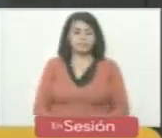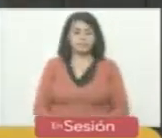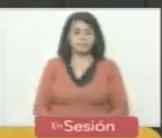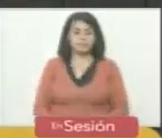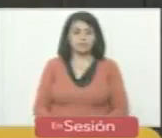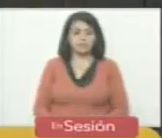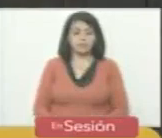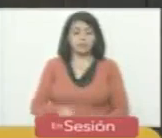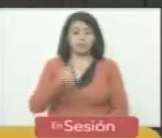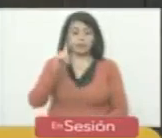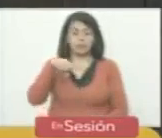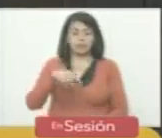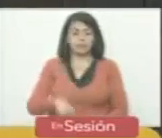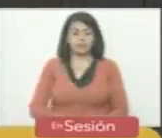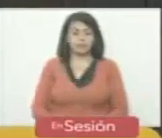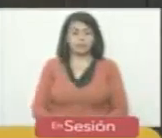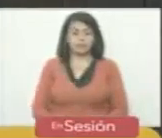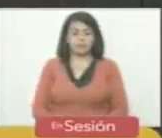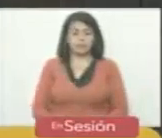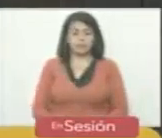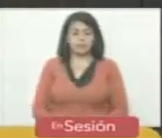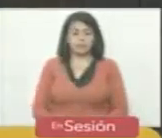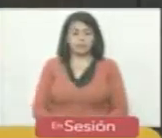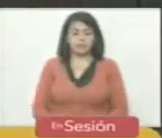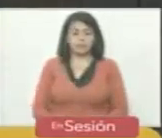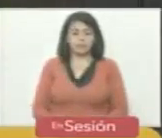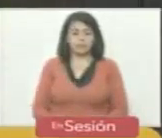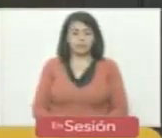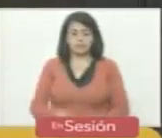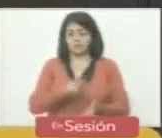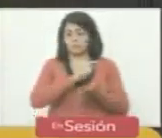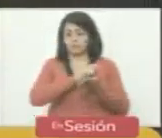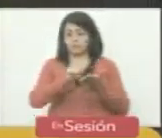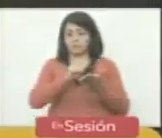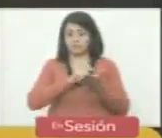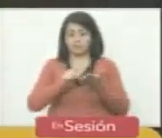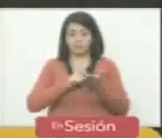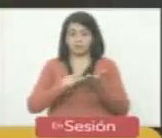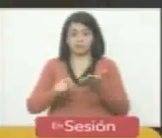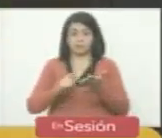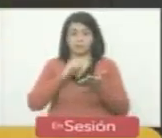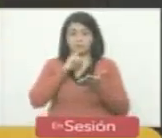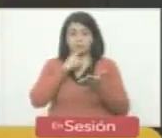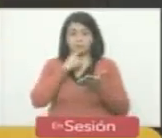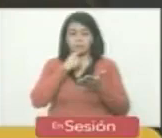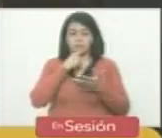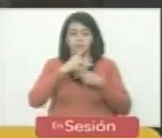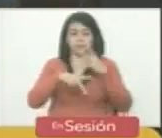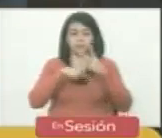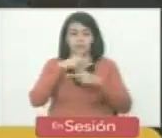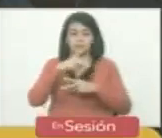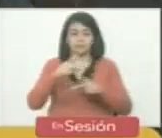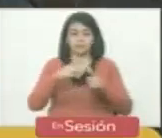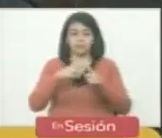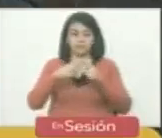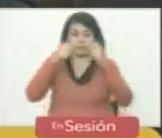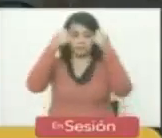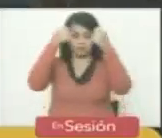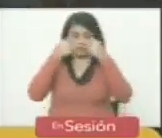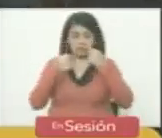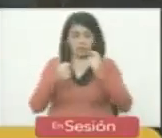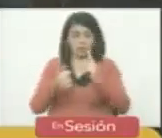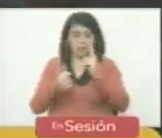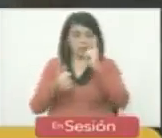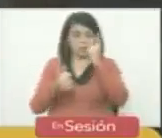Y además es el corredactor del Código Orgánico Procesal Penal. El primer código que se